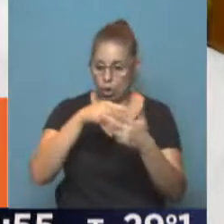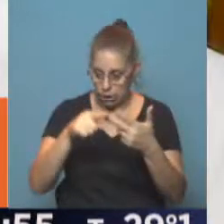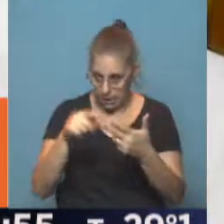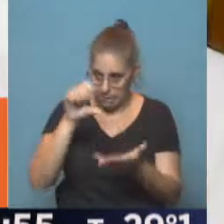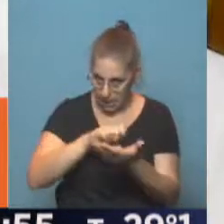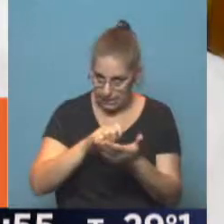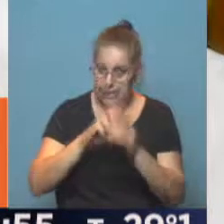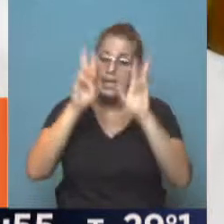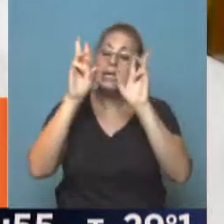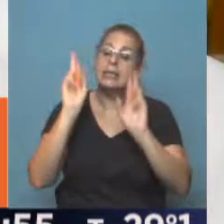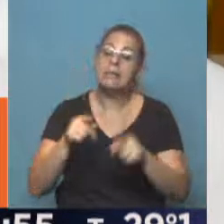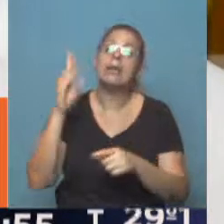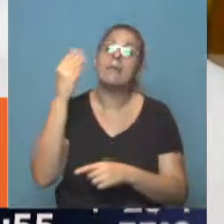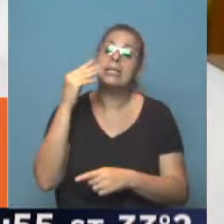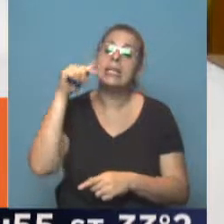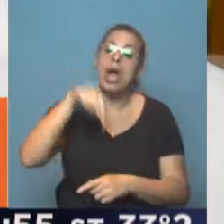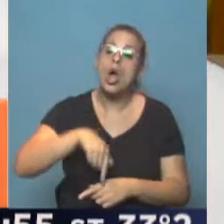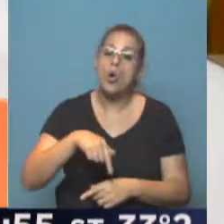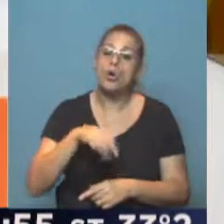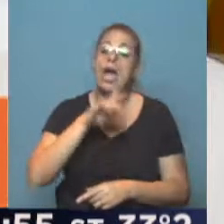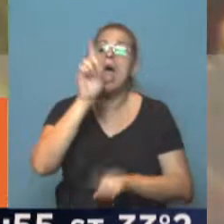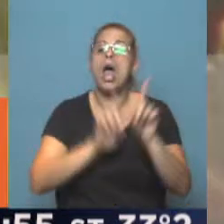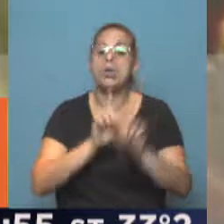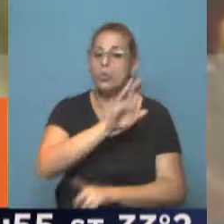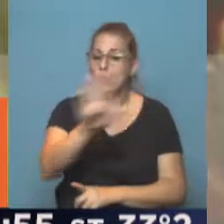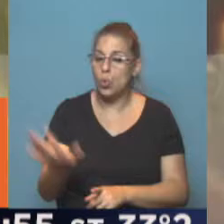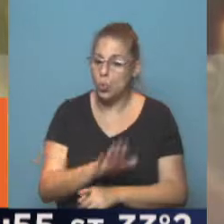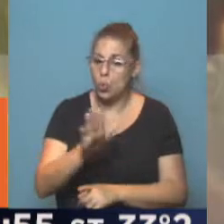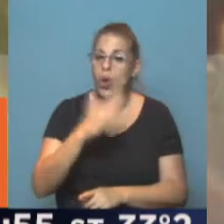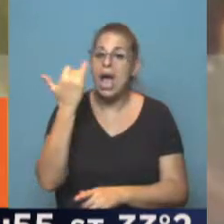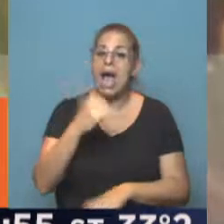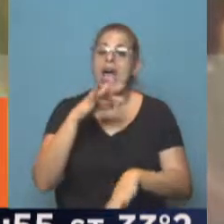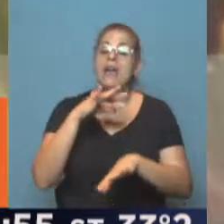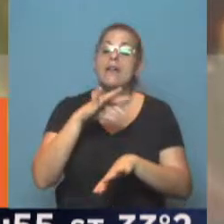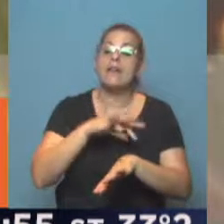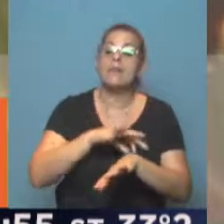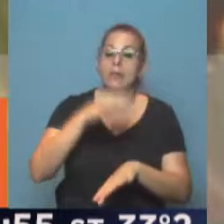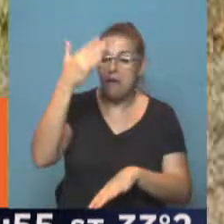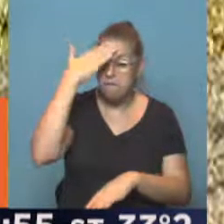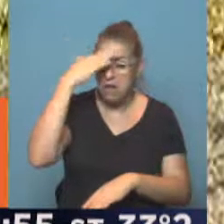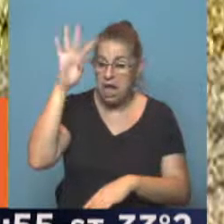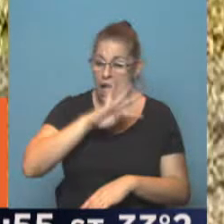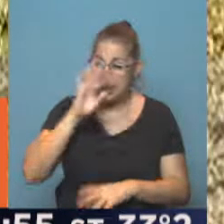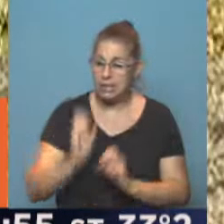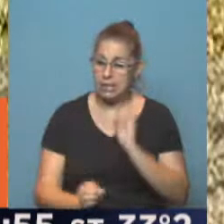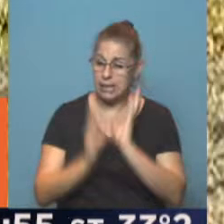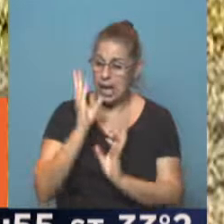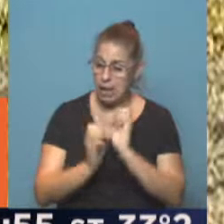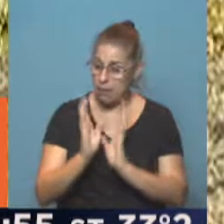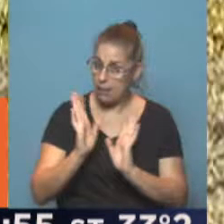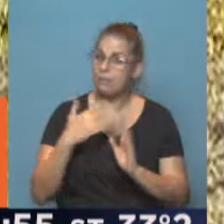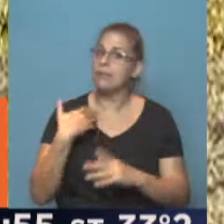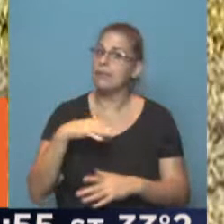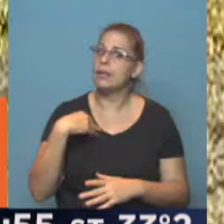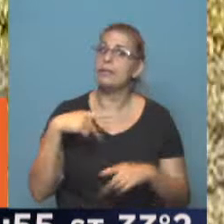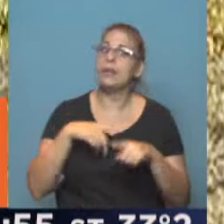brasil agrega el tema ahora que en algunas zonas hay fibra amarilla selvática con lo cual esto hay que discutirlo